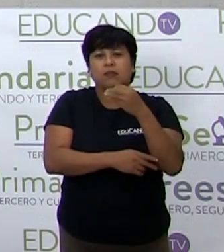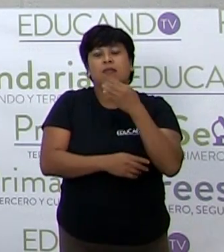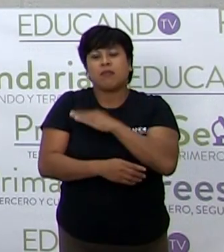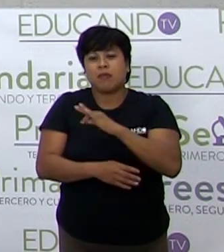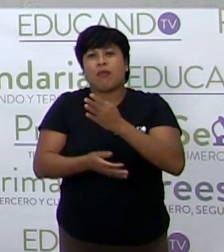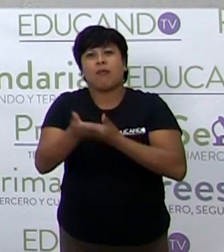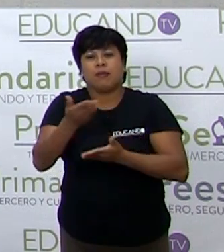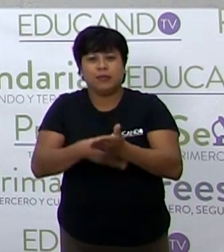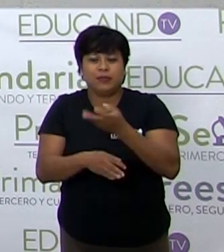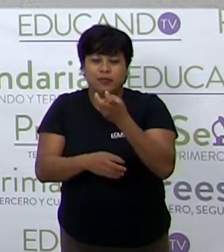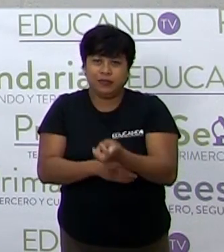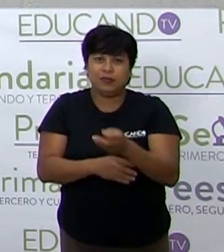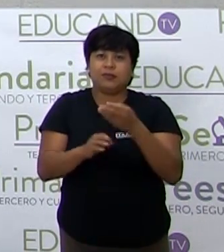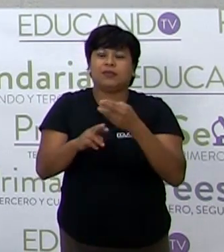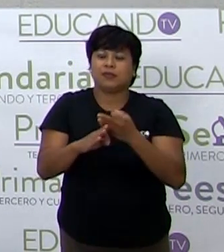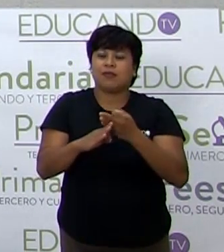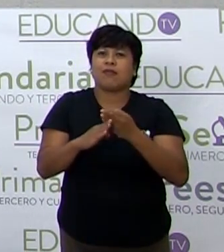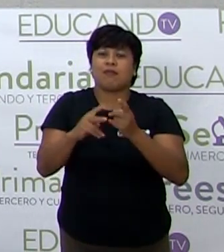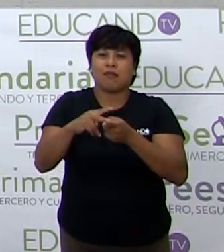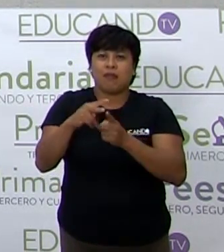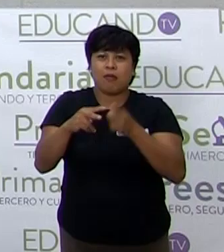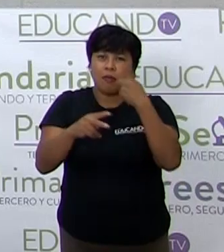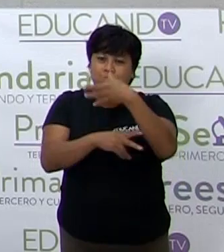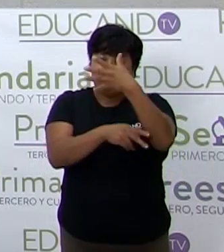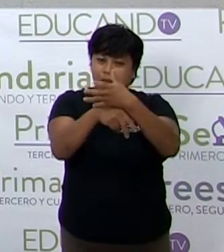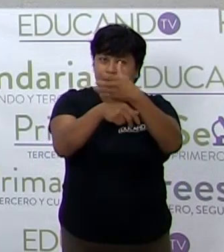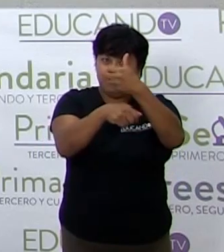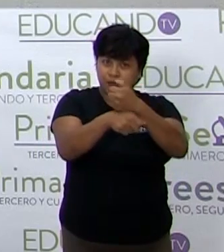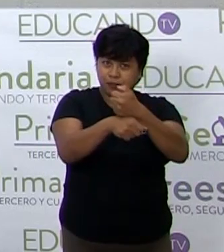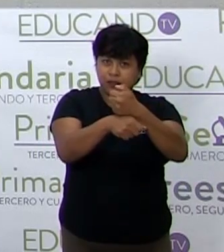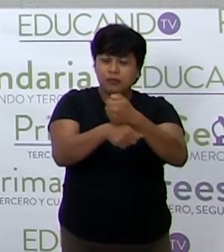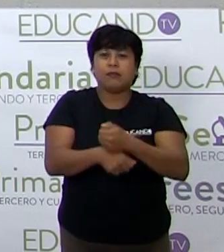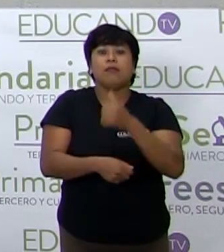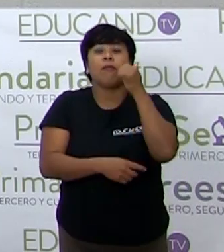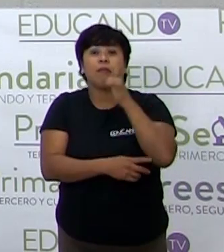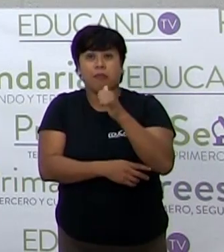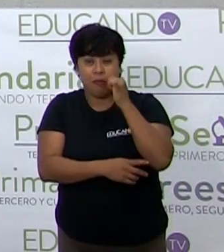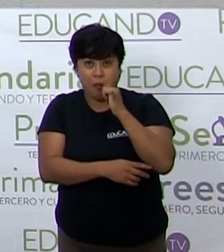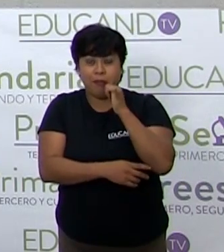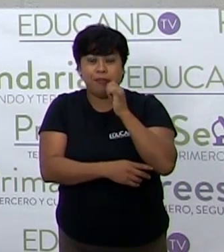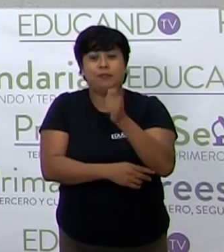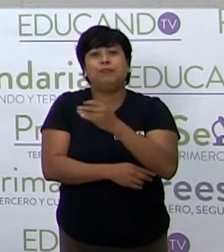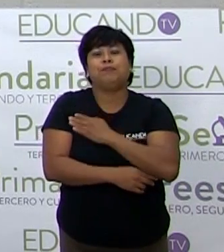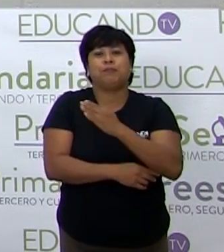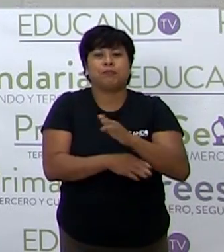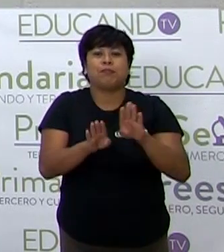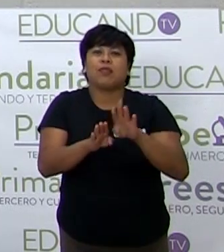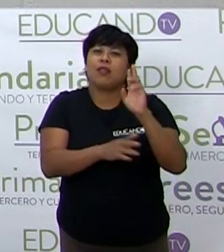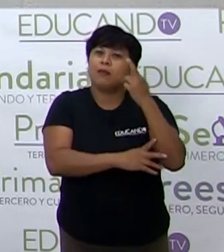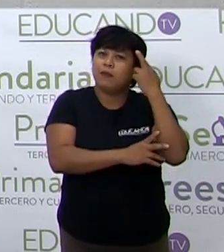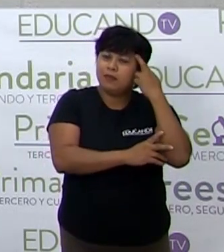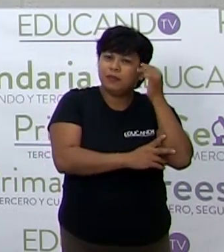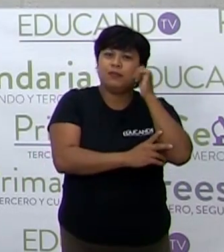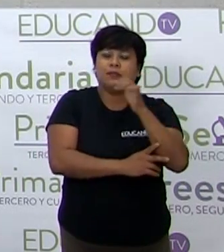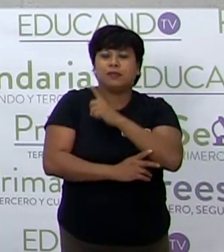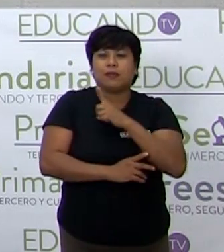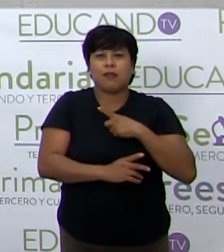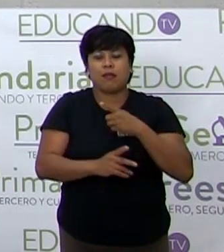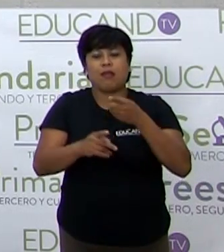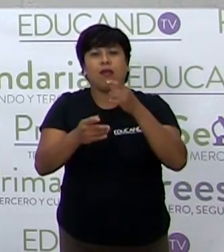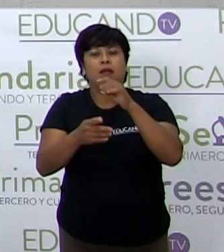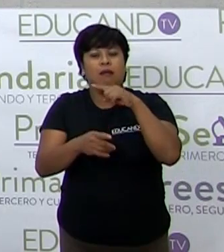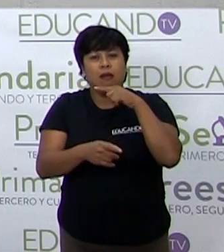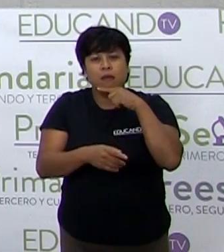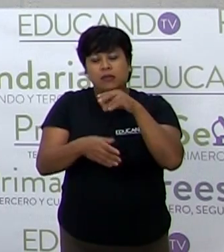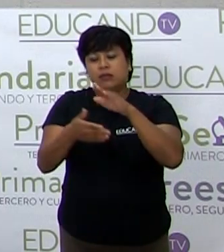compartir contigo estas sesiones de matemáticas para quinto y sexto grado. Siempre es bueno recordarte que tengas a la mano lápiz y